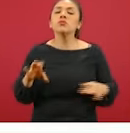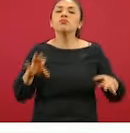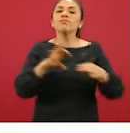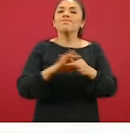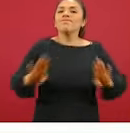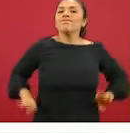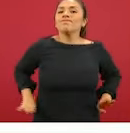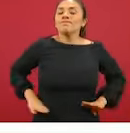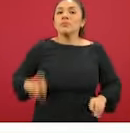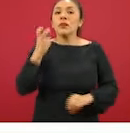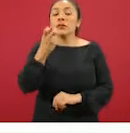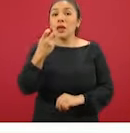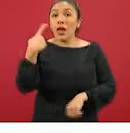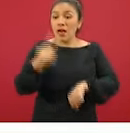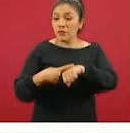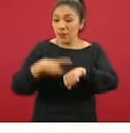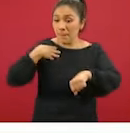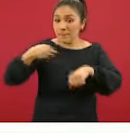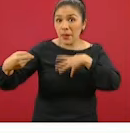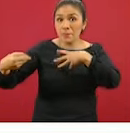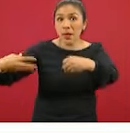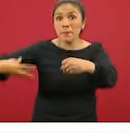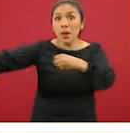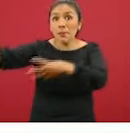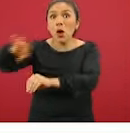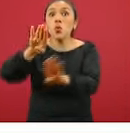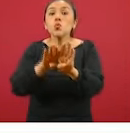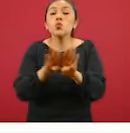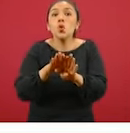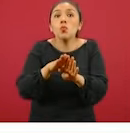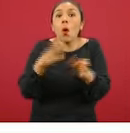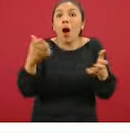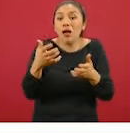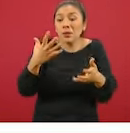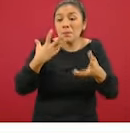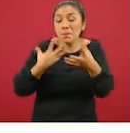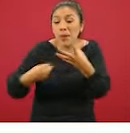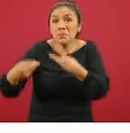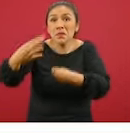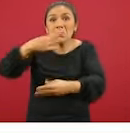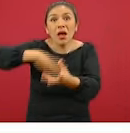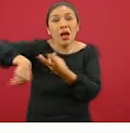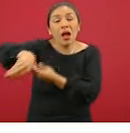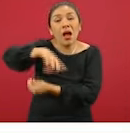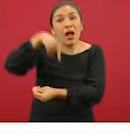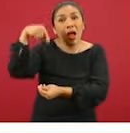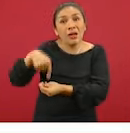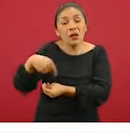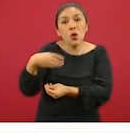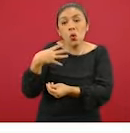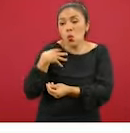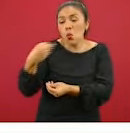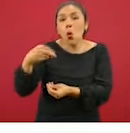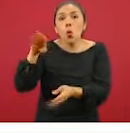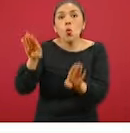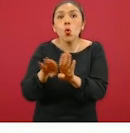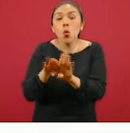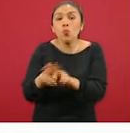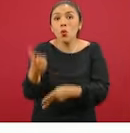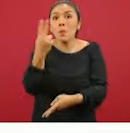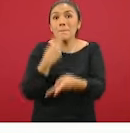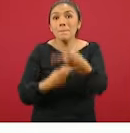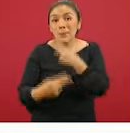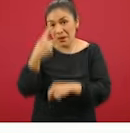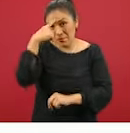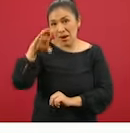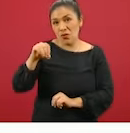que la transmisión, ¿no?, o el mecanismo de transmisión, la fuente del contagio que originó el brote, en este caso